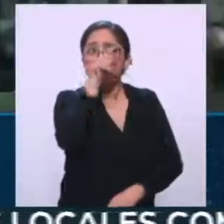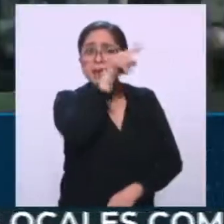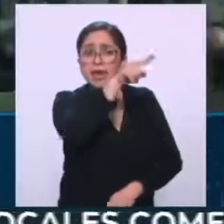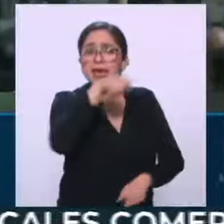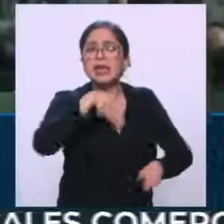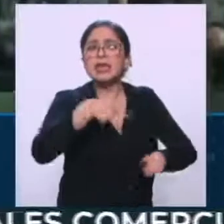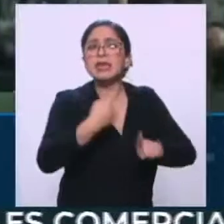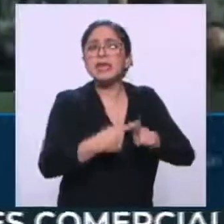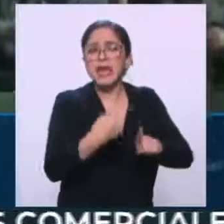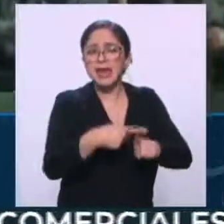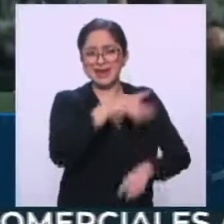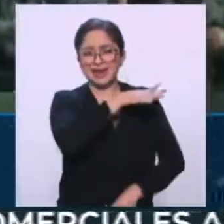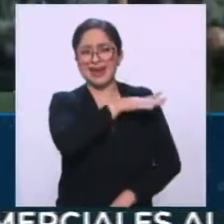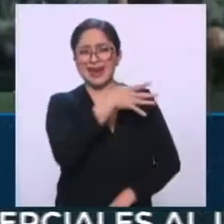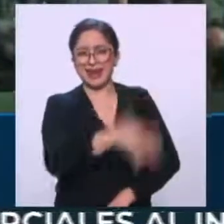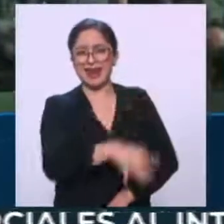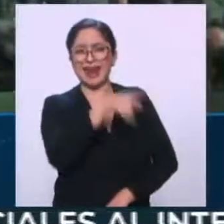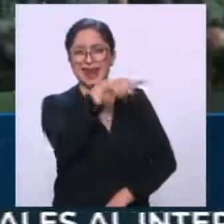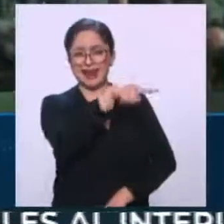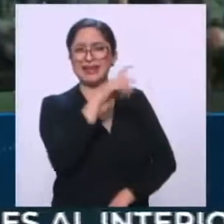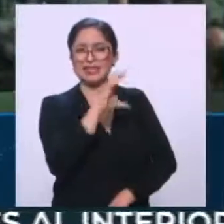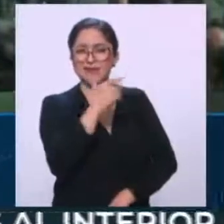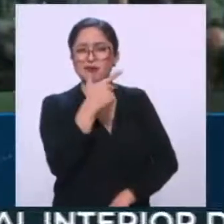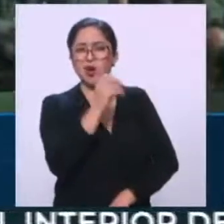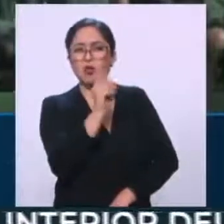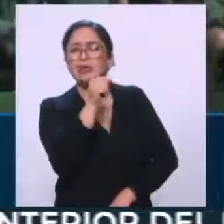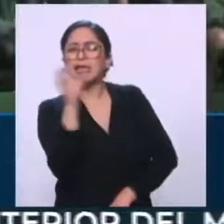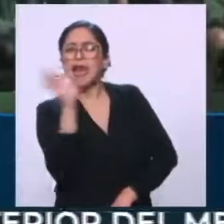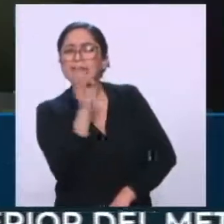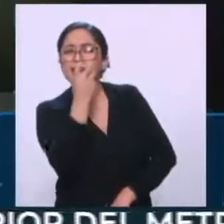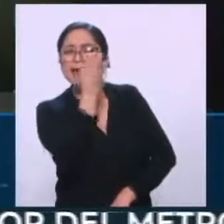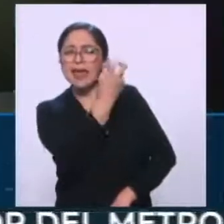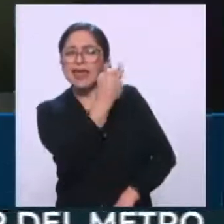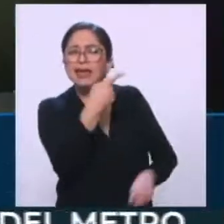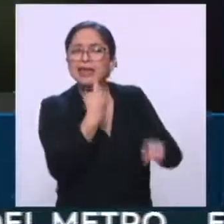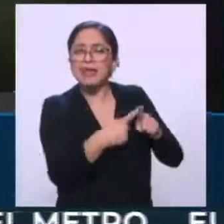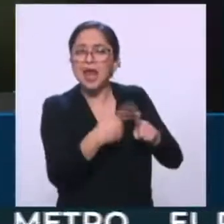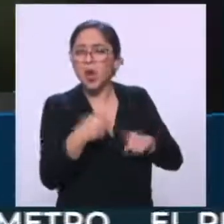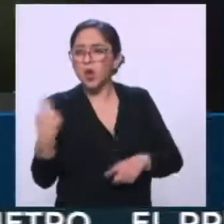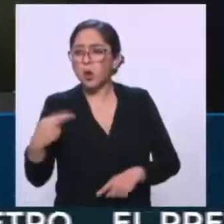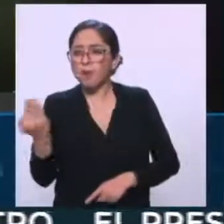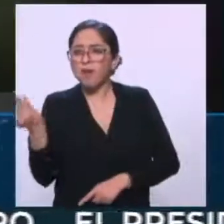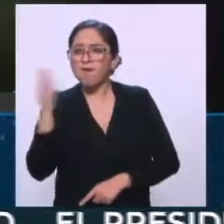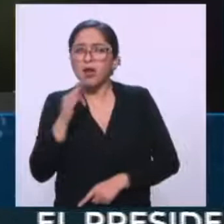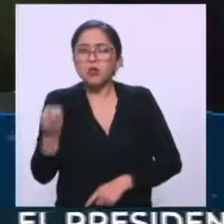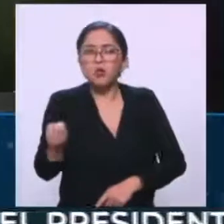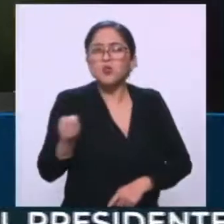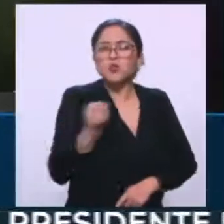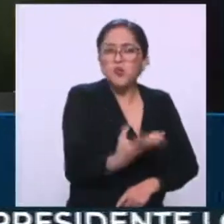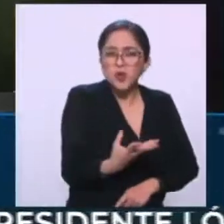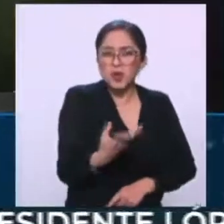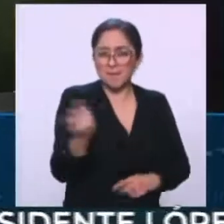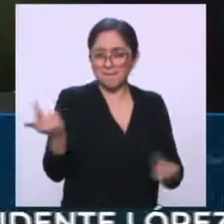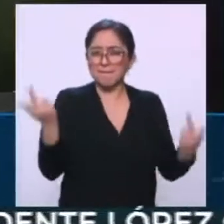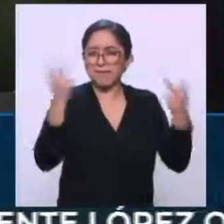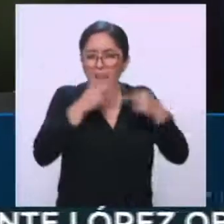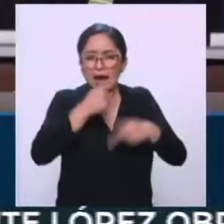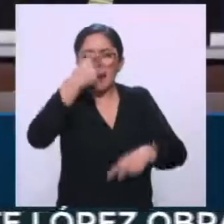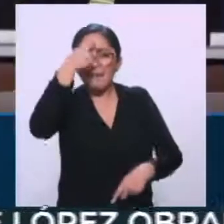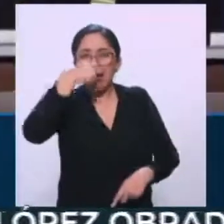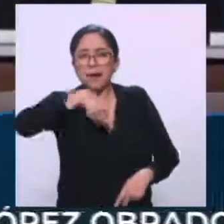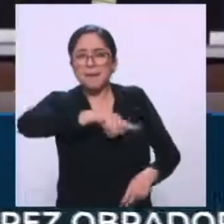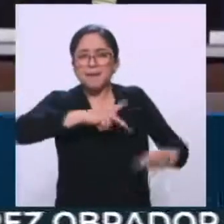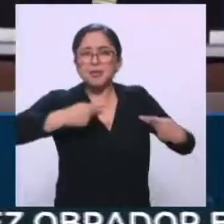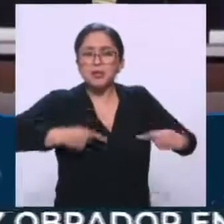y después, recordarán ustedes, se confirma por medio de un mensaje que estaba intervenido por la DEA, en donde se dice